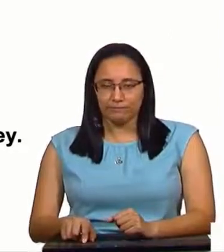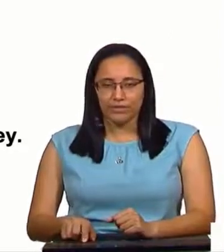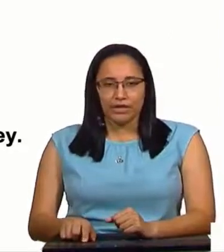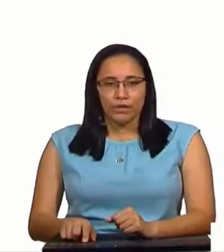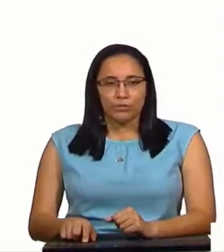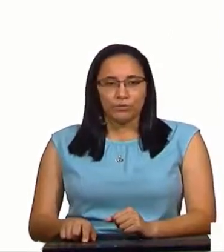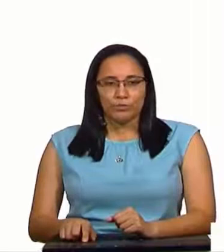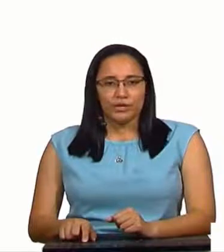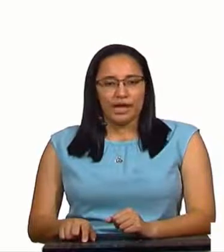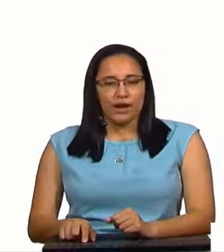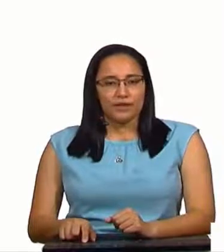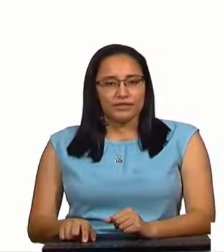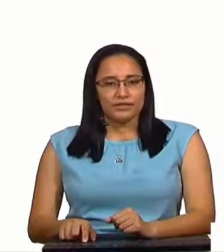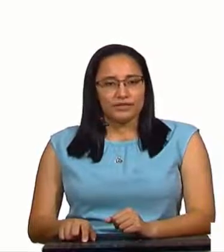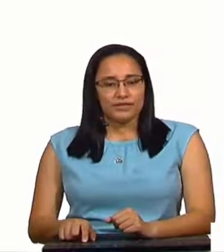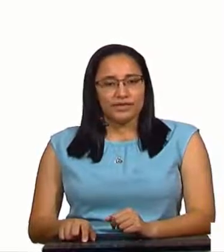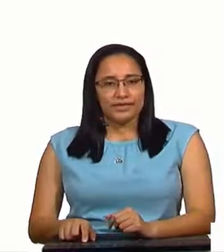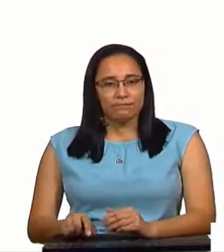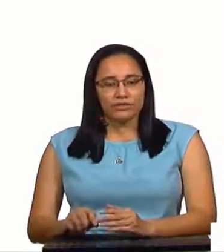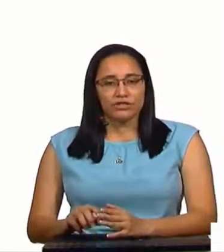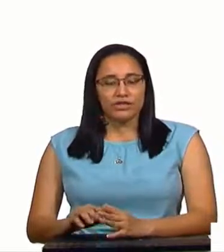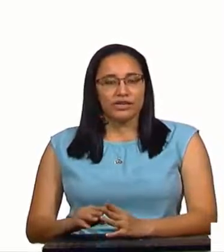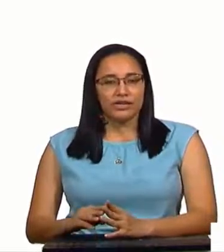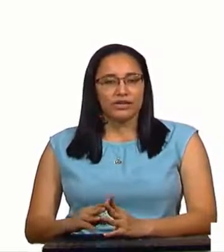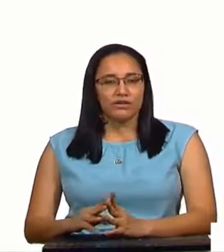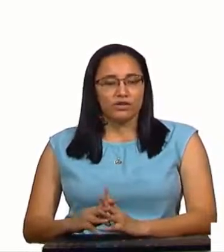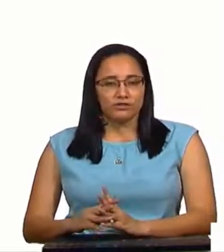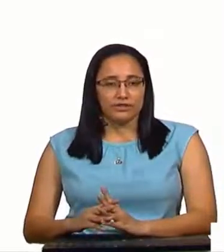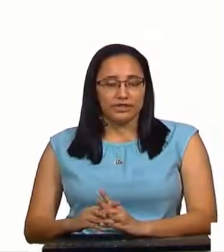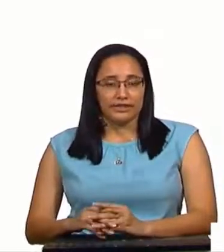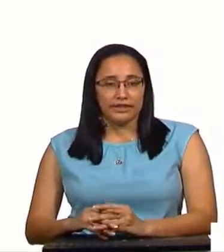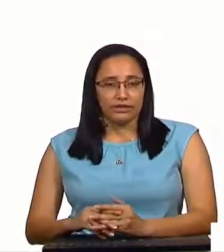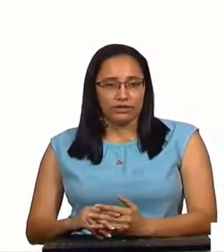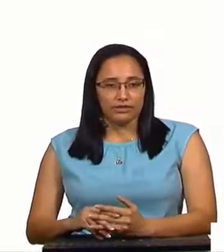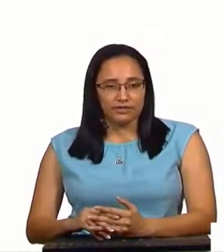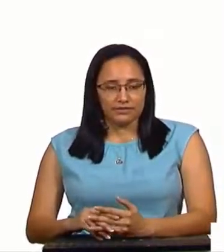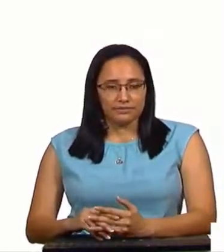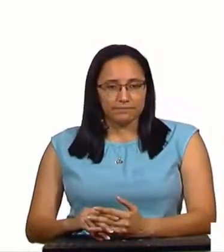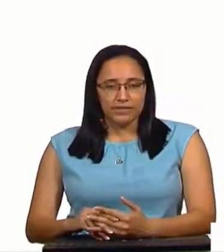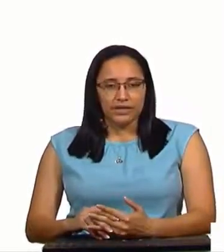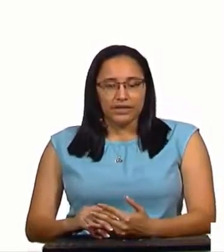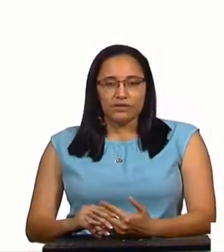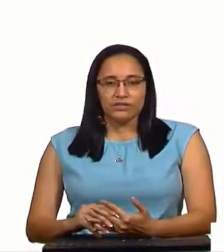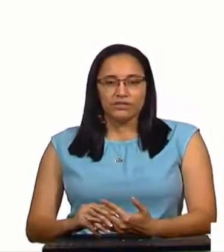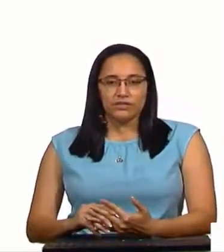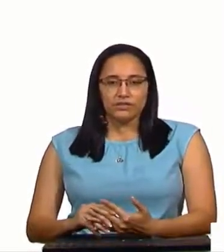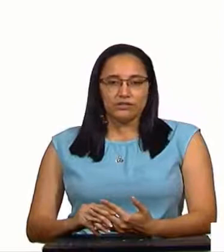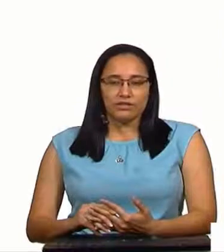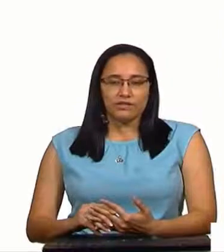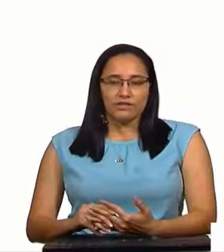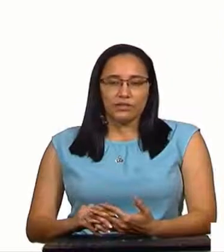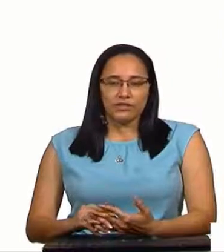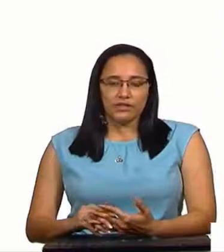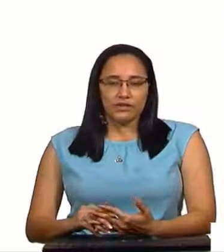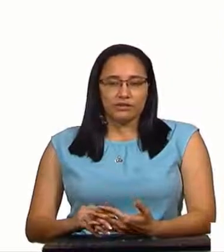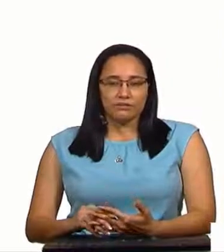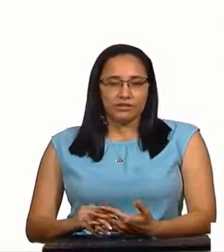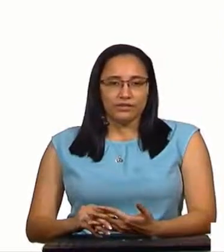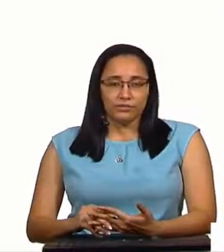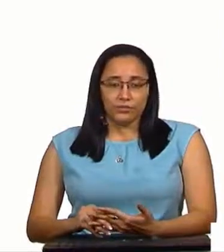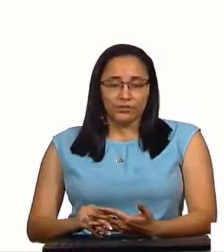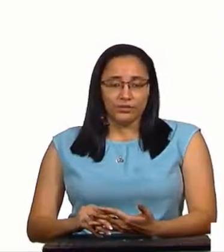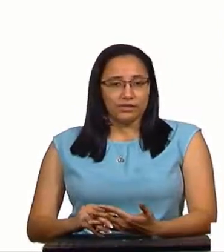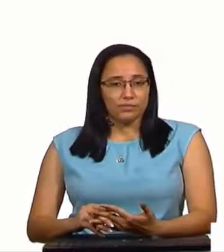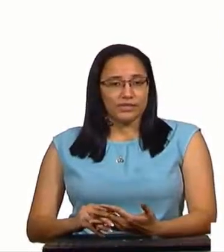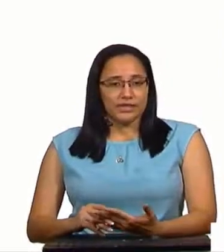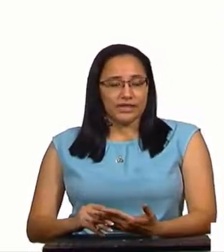dinero. Muy bien, ahora el siguiente ejemplo sería en oraciones interrogativas. La oración interrogativa, al igual que